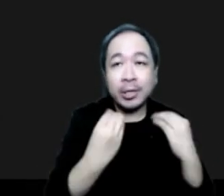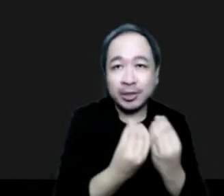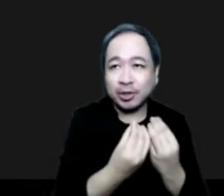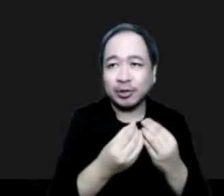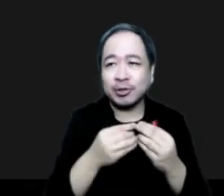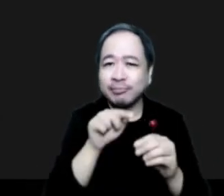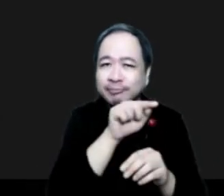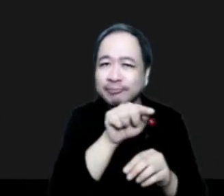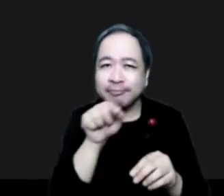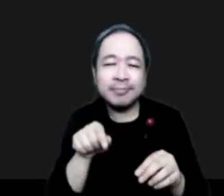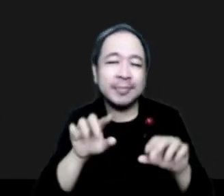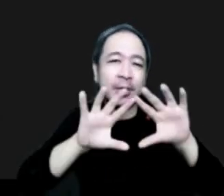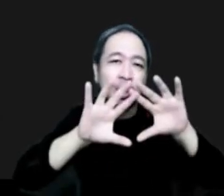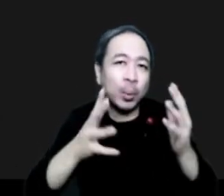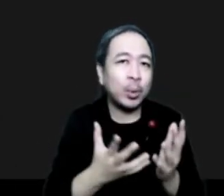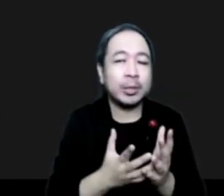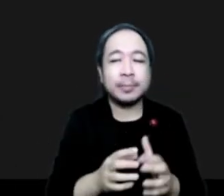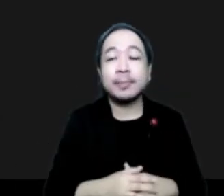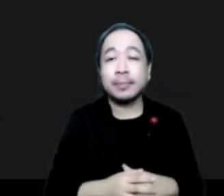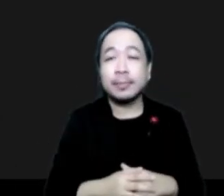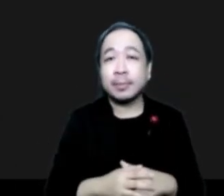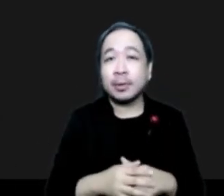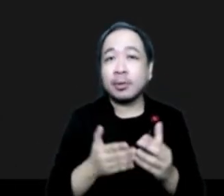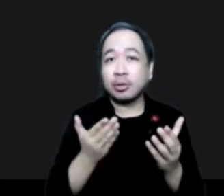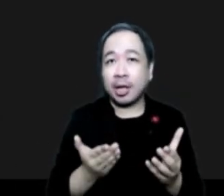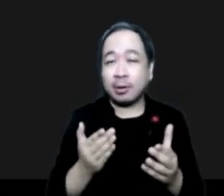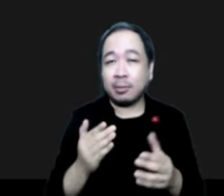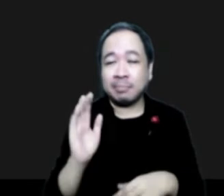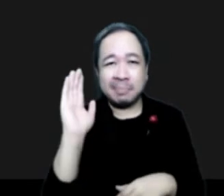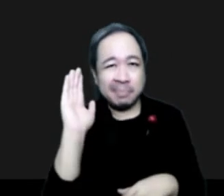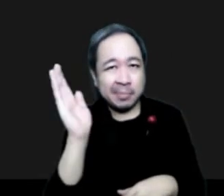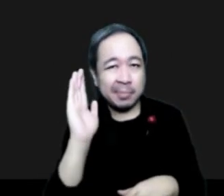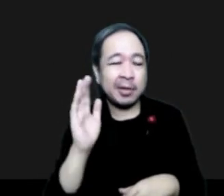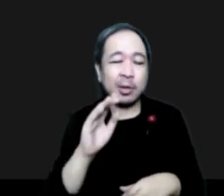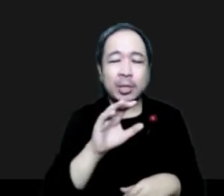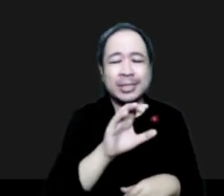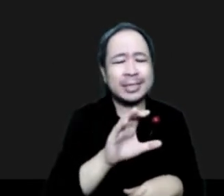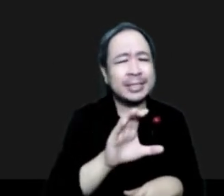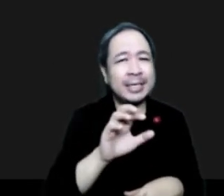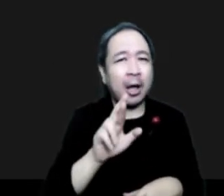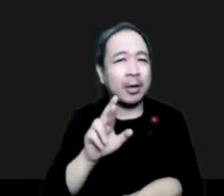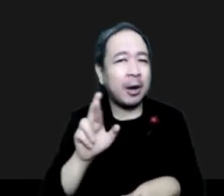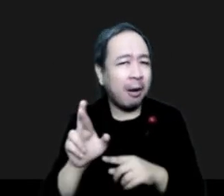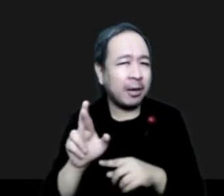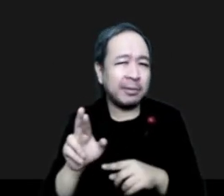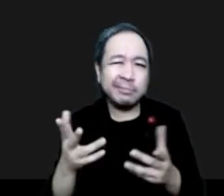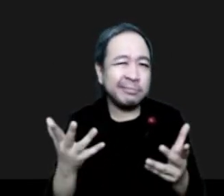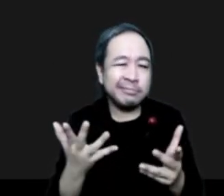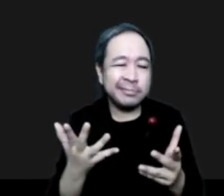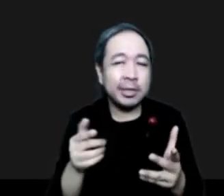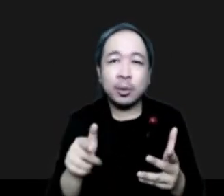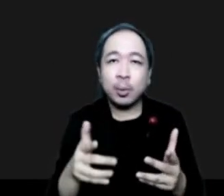una institución de la cual forman parte los servicios meteorológicos e hidrológicos de la región